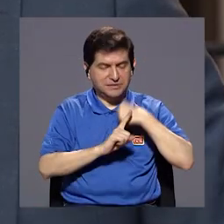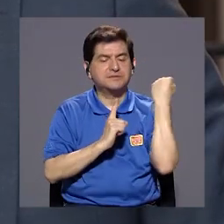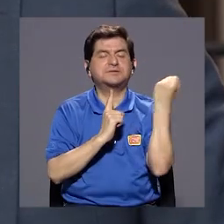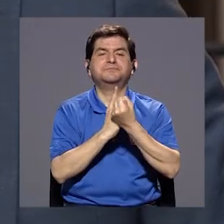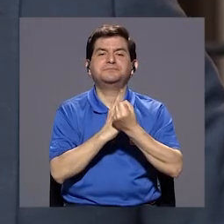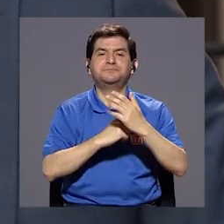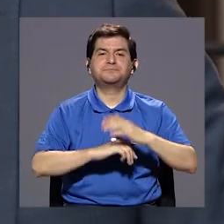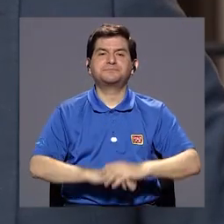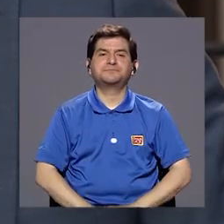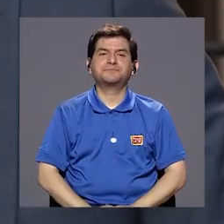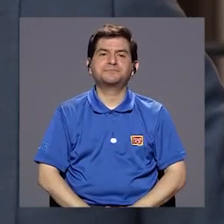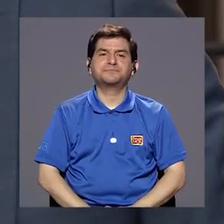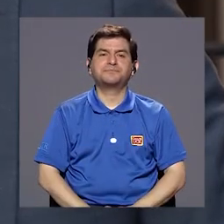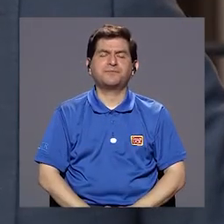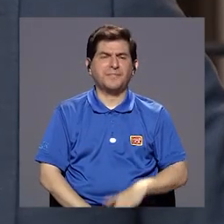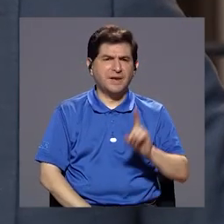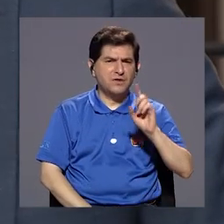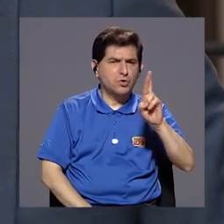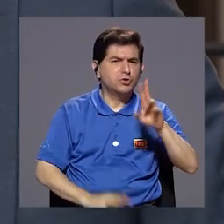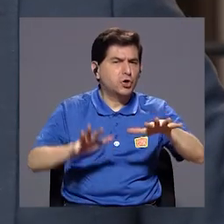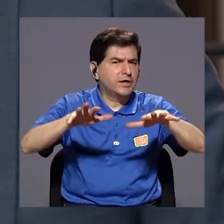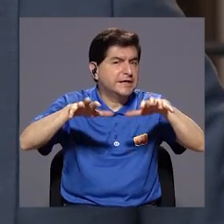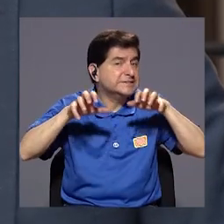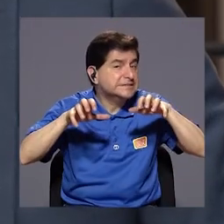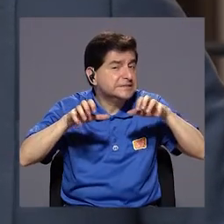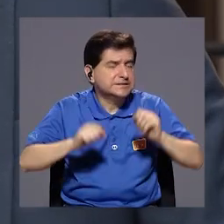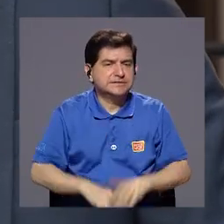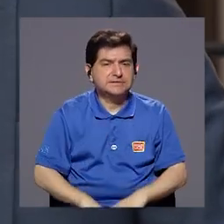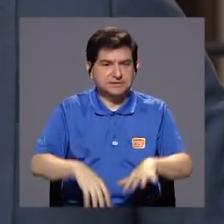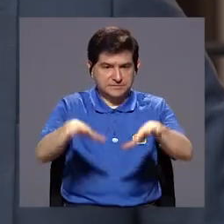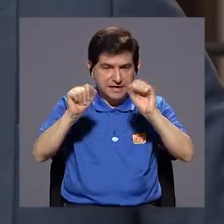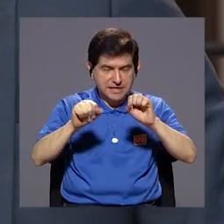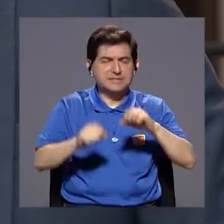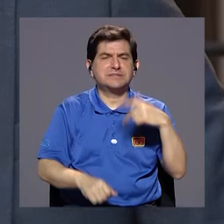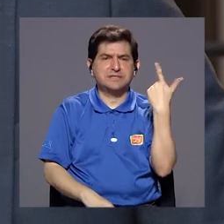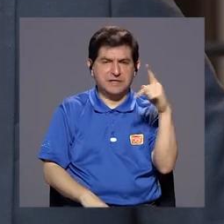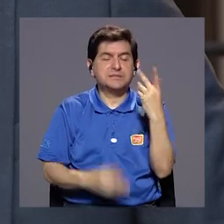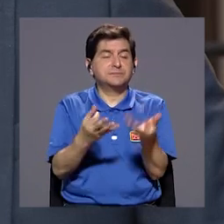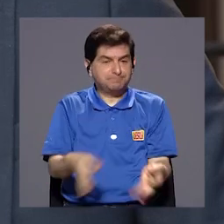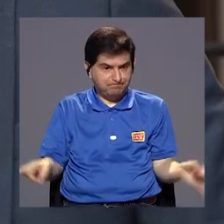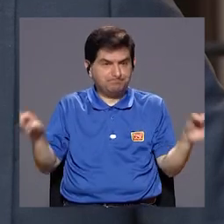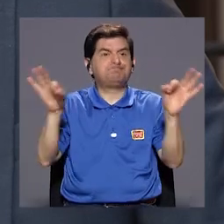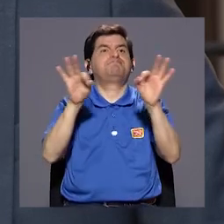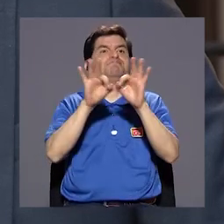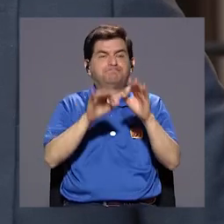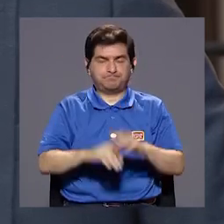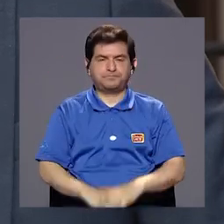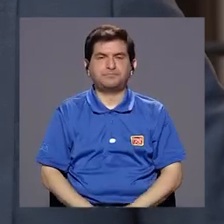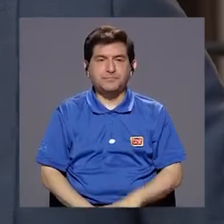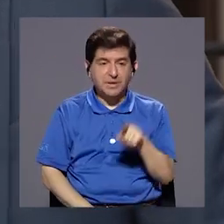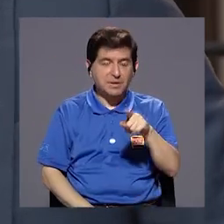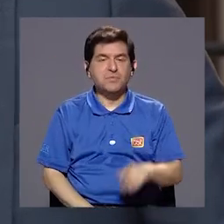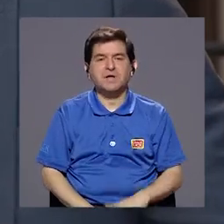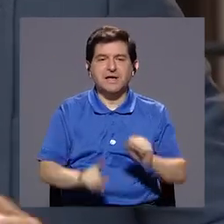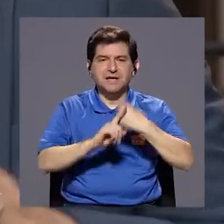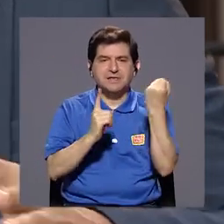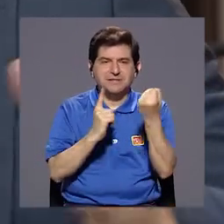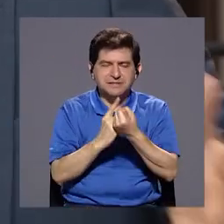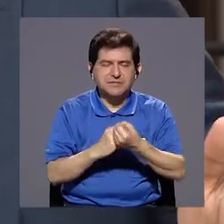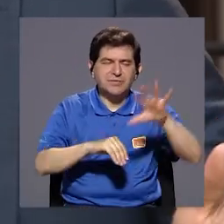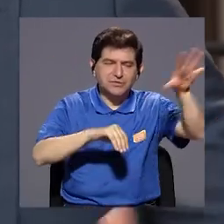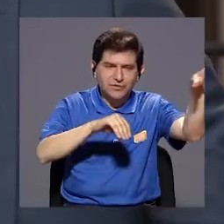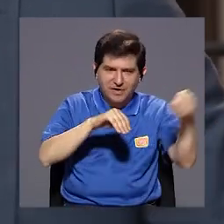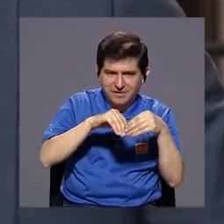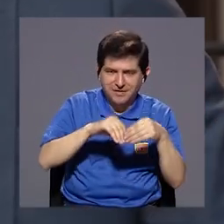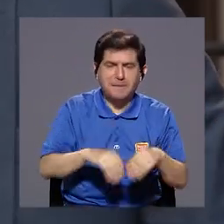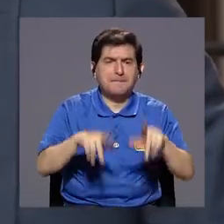condición. Uh-huh. Y doctor, ¿el estrés? El estrés es un factor de riesgo muy importante porque es aditivo, o sea, se suma a lo